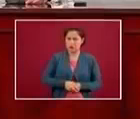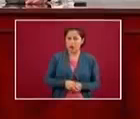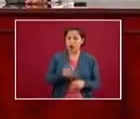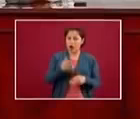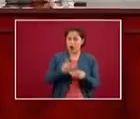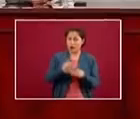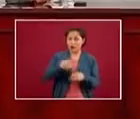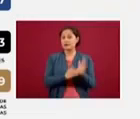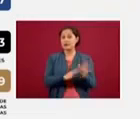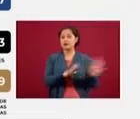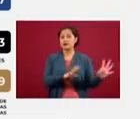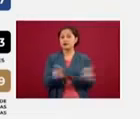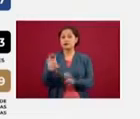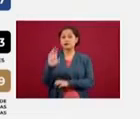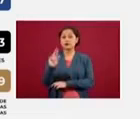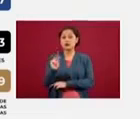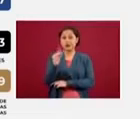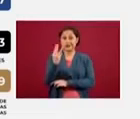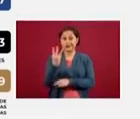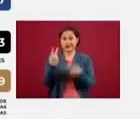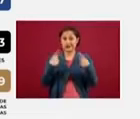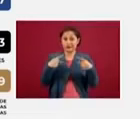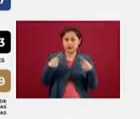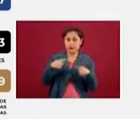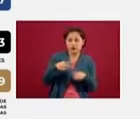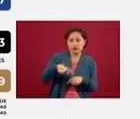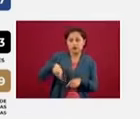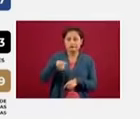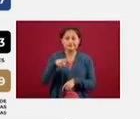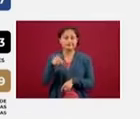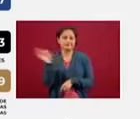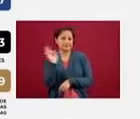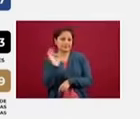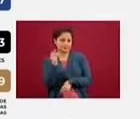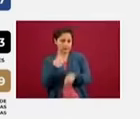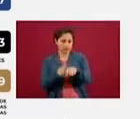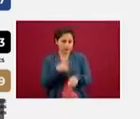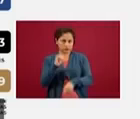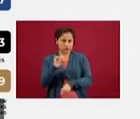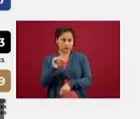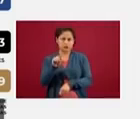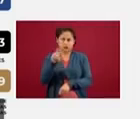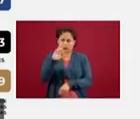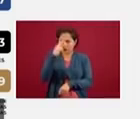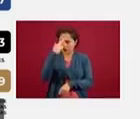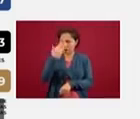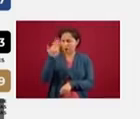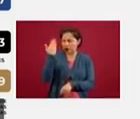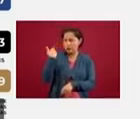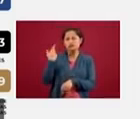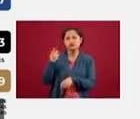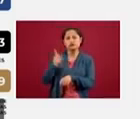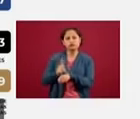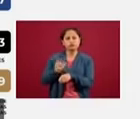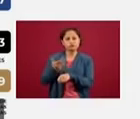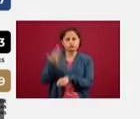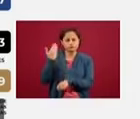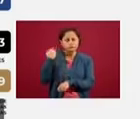virus de manera actualizada. Los gobiernos deben hacer de dominio público número de casos, medidas preventivas a